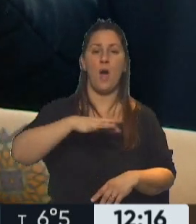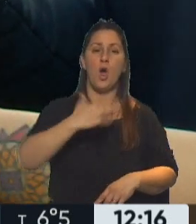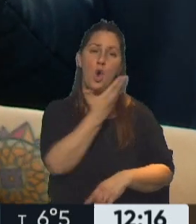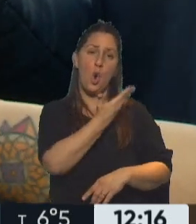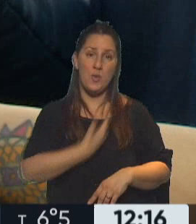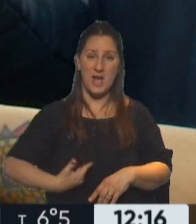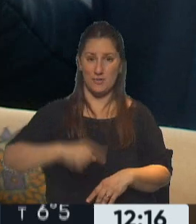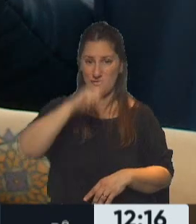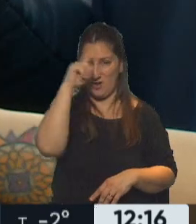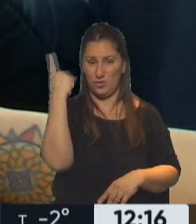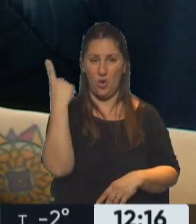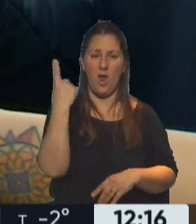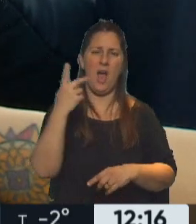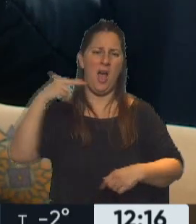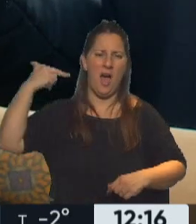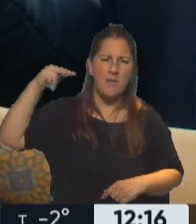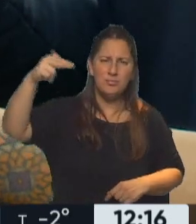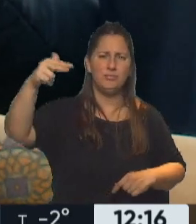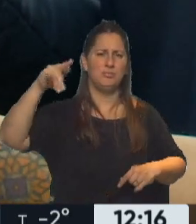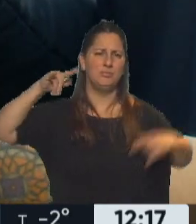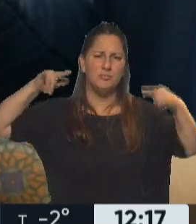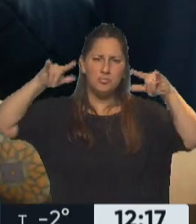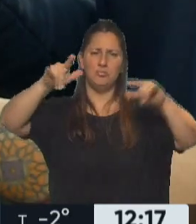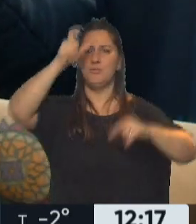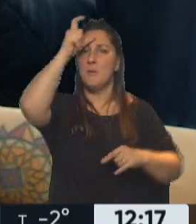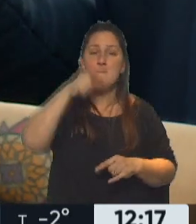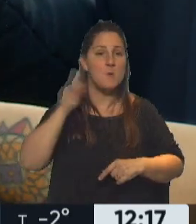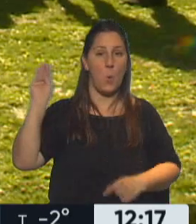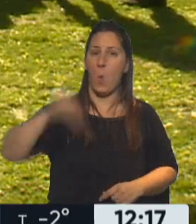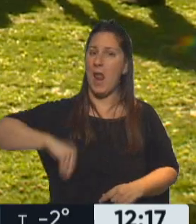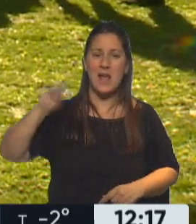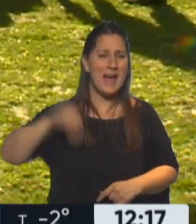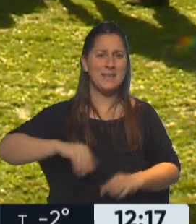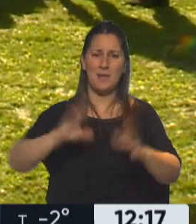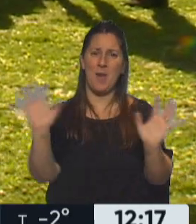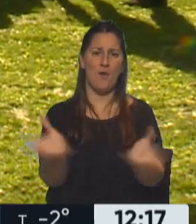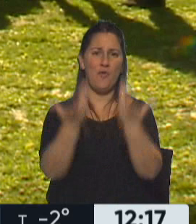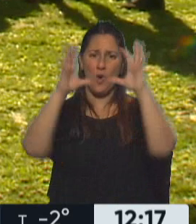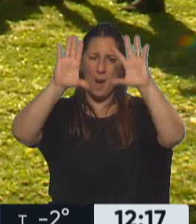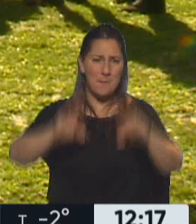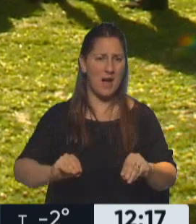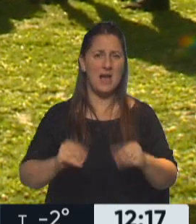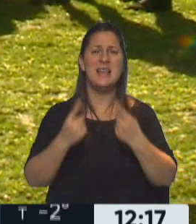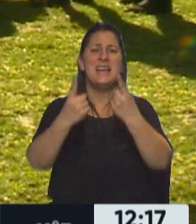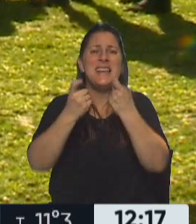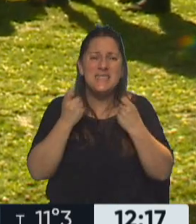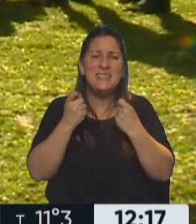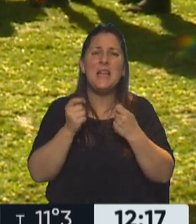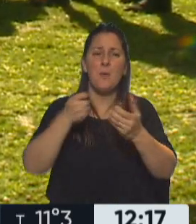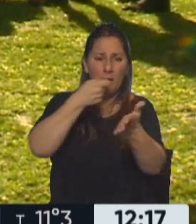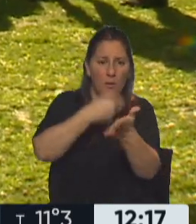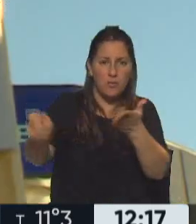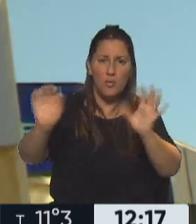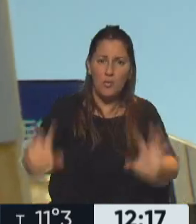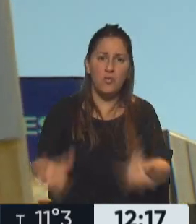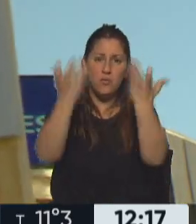gobierno nacional, con aviones, con brigadistas, no nos alcanza para apagar el fuego. Necesitamos evitar que se